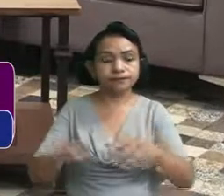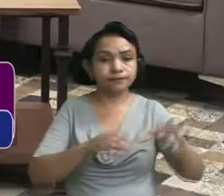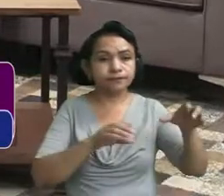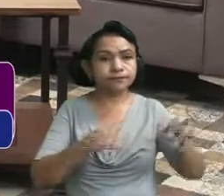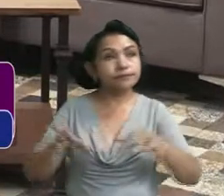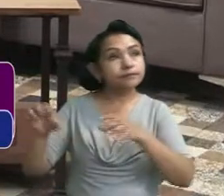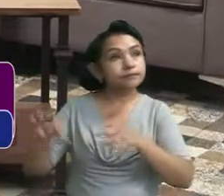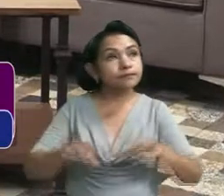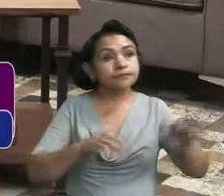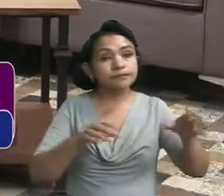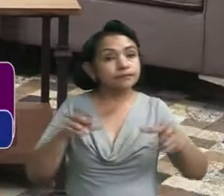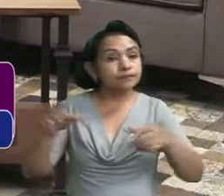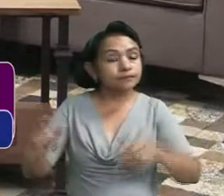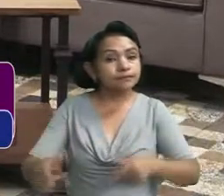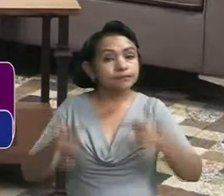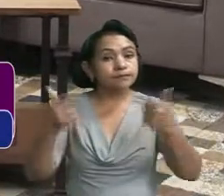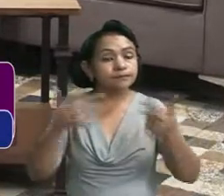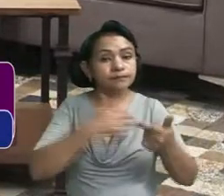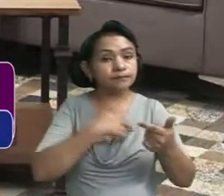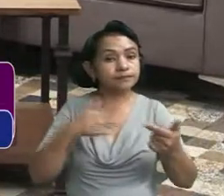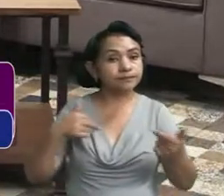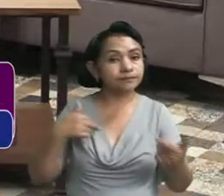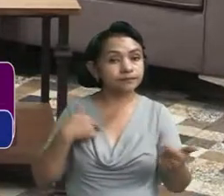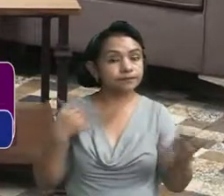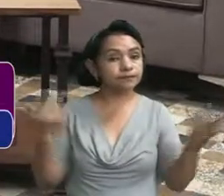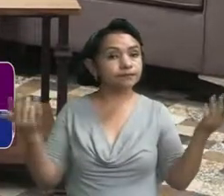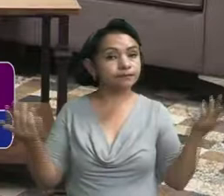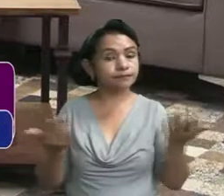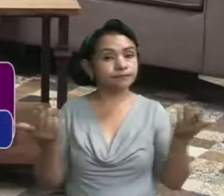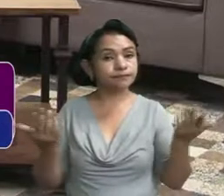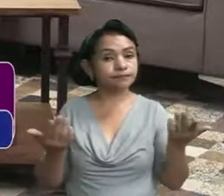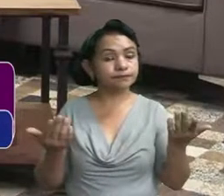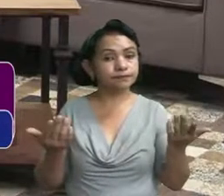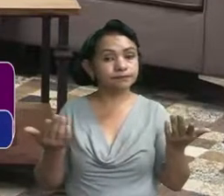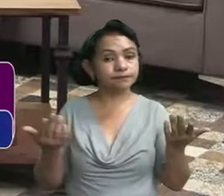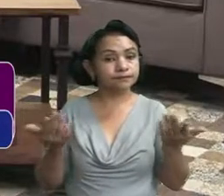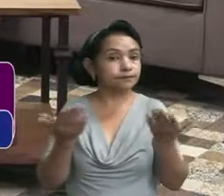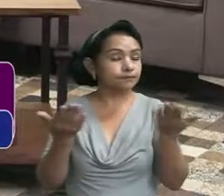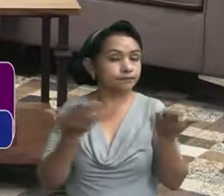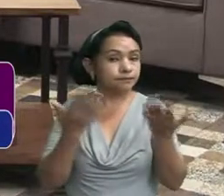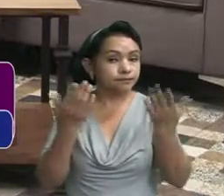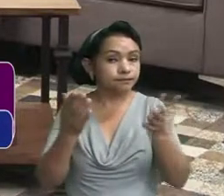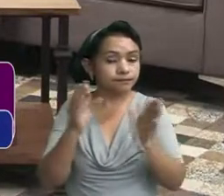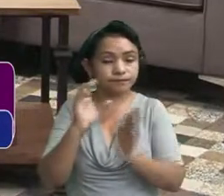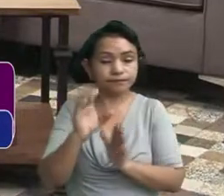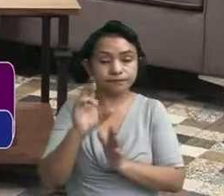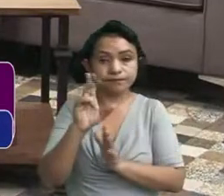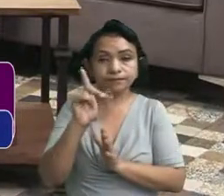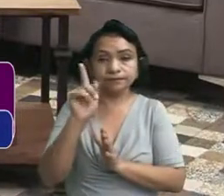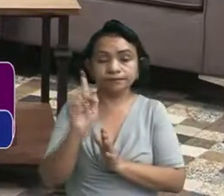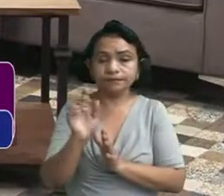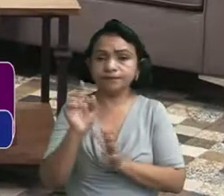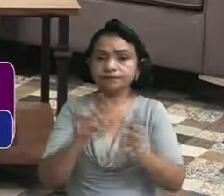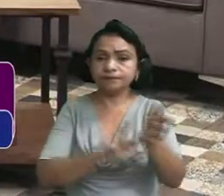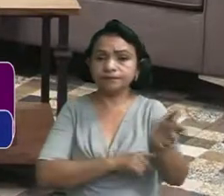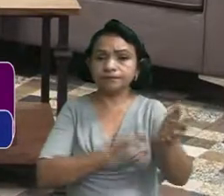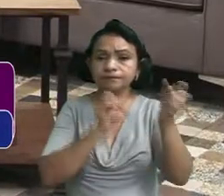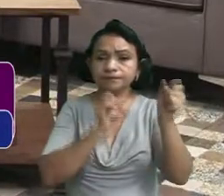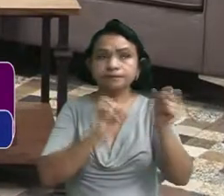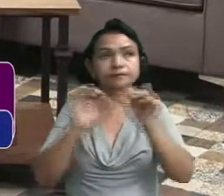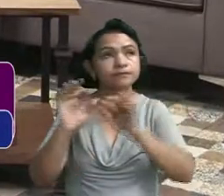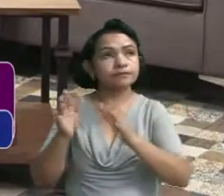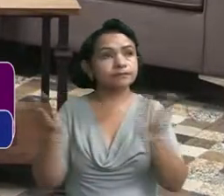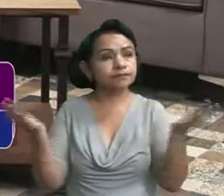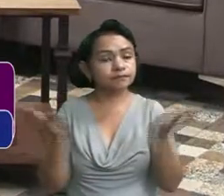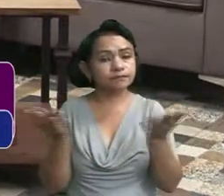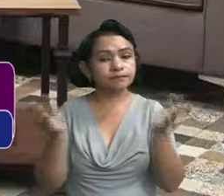como rebeliones basadas en cultos, es decir, guerras entre hermanos y hermanas.